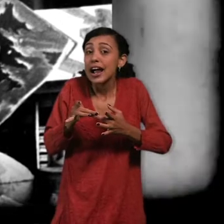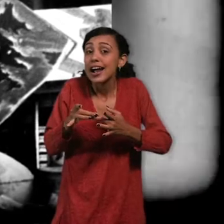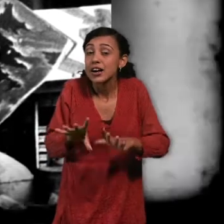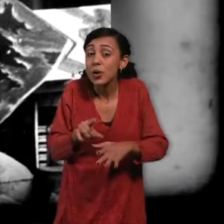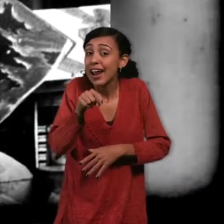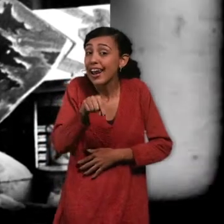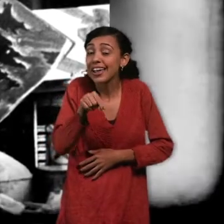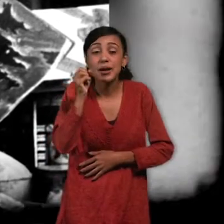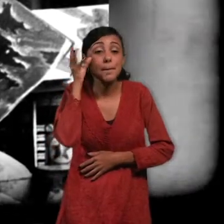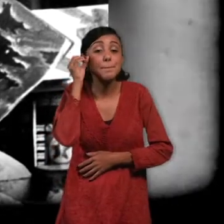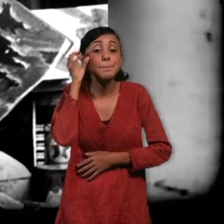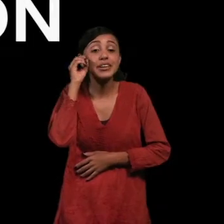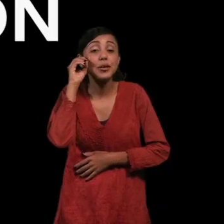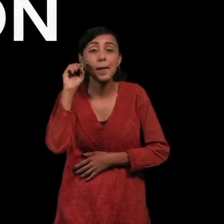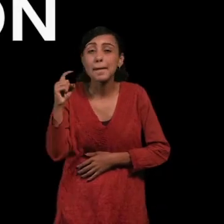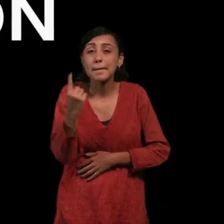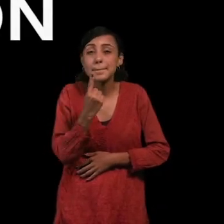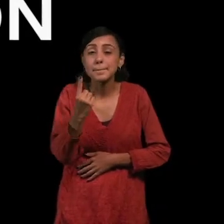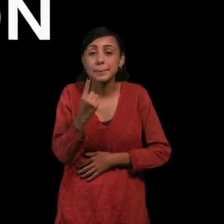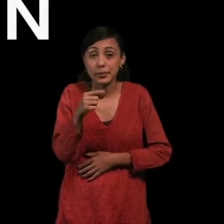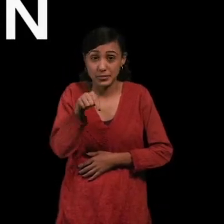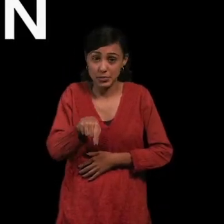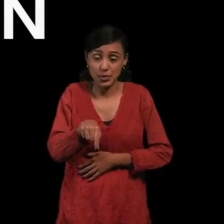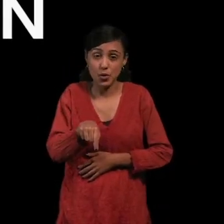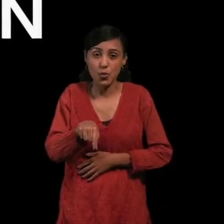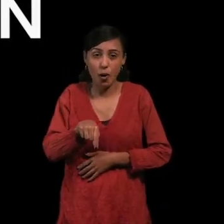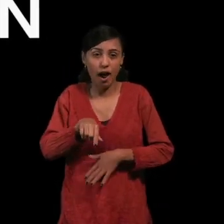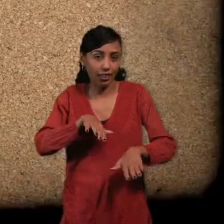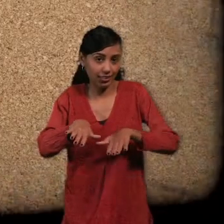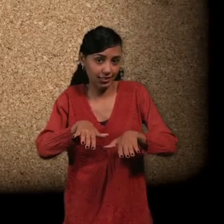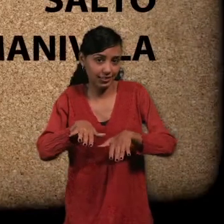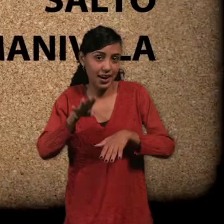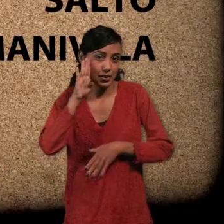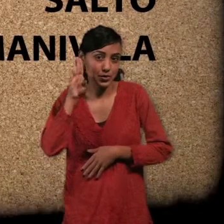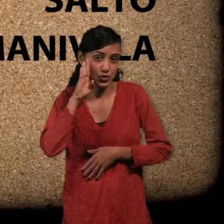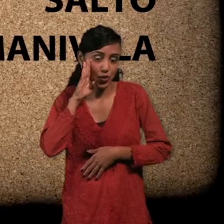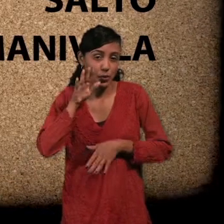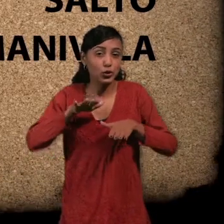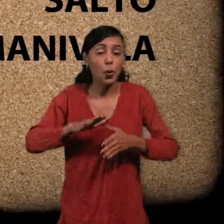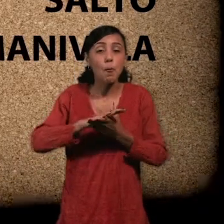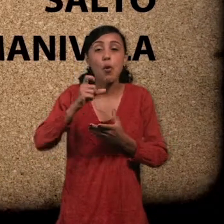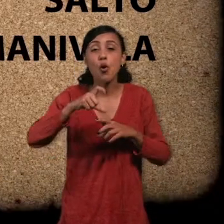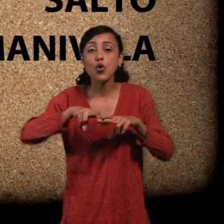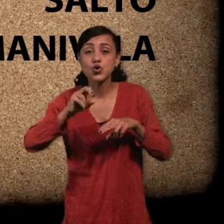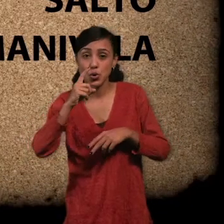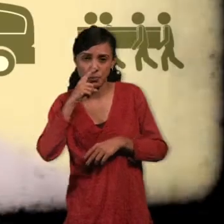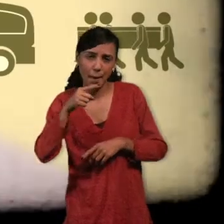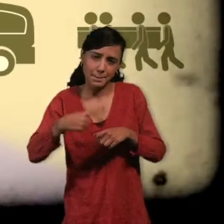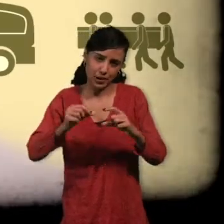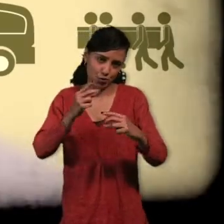él quien inventó el principio de la animación stop motion, aunque en aquella época se le llamó salto de